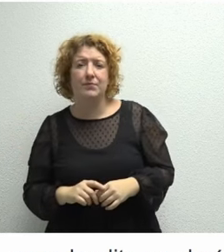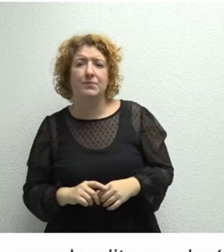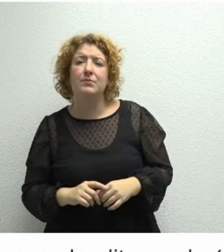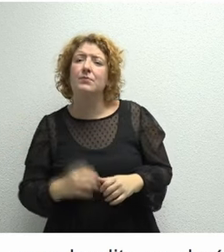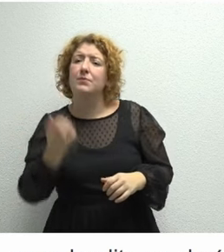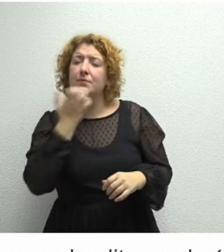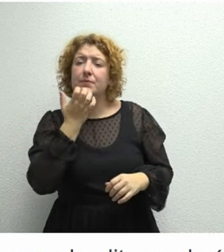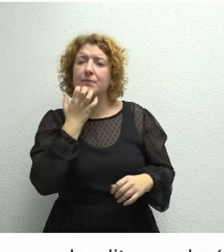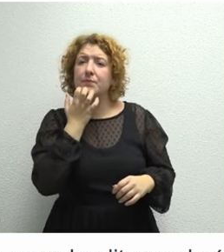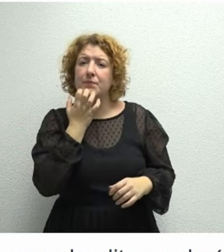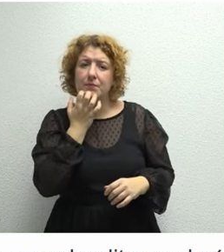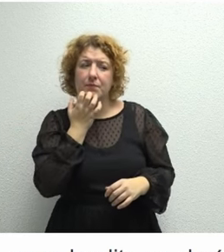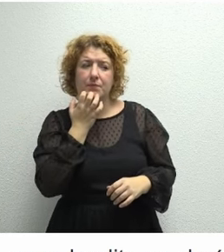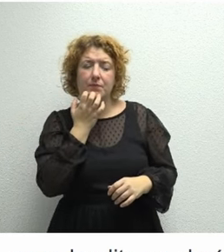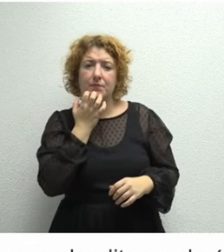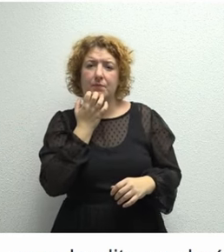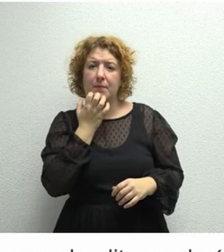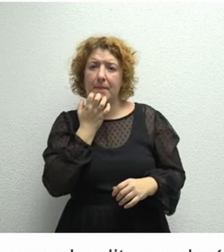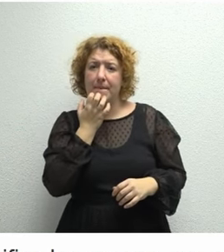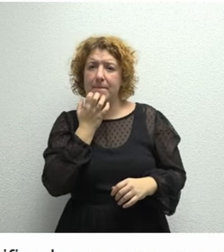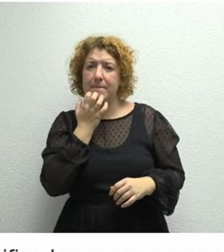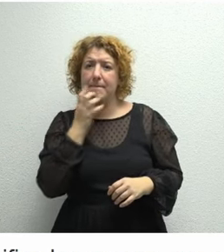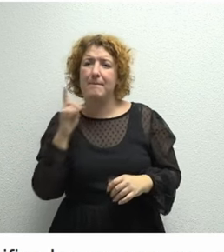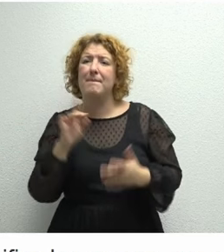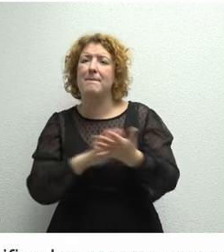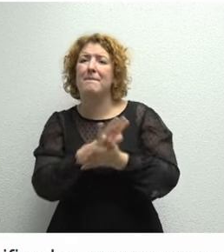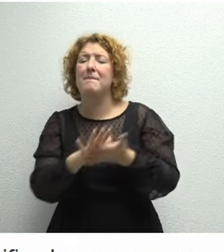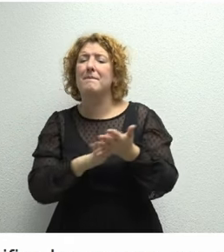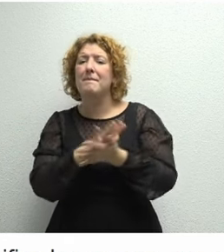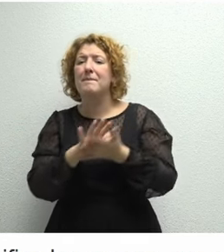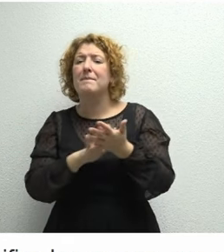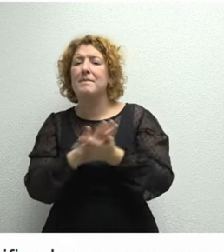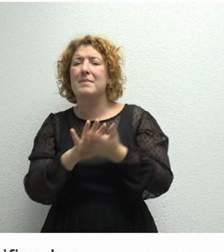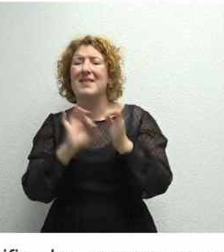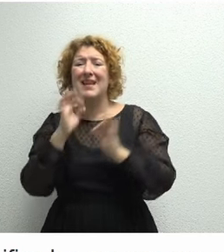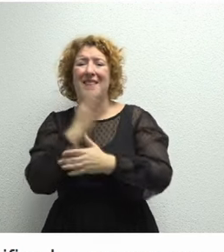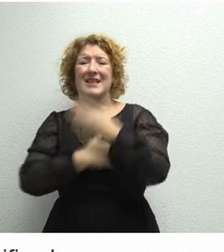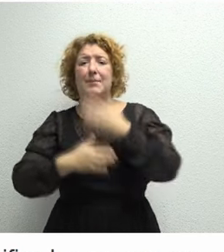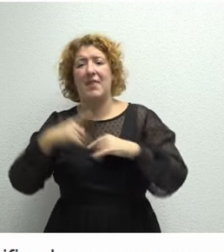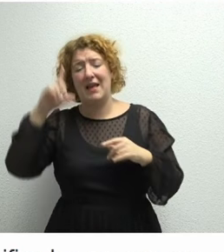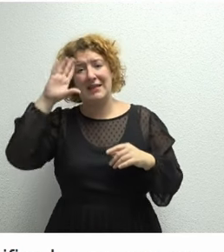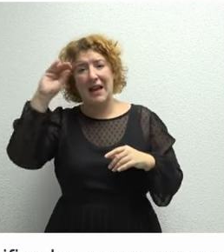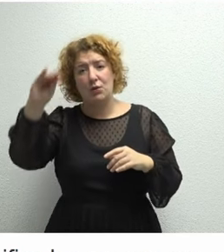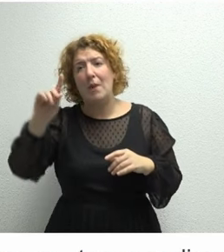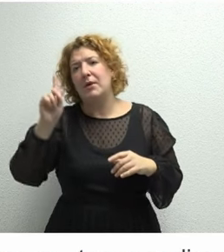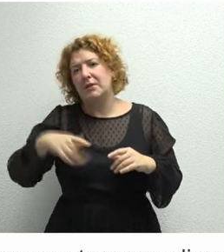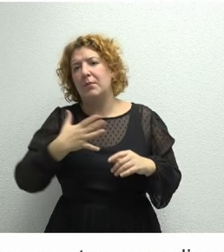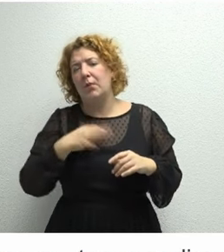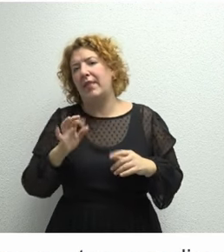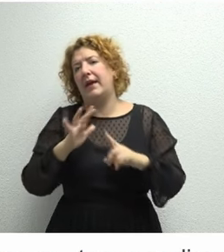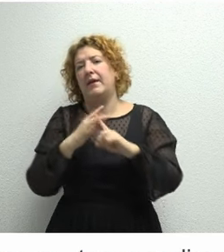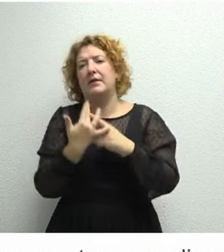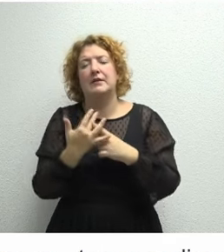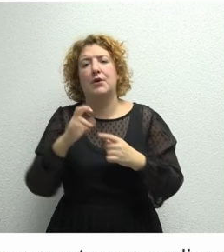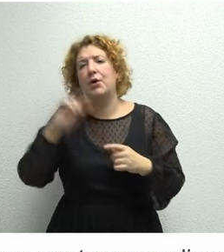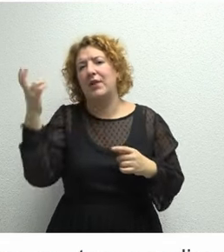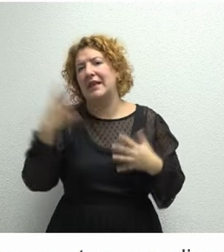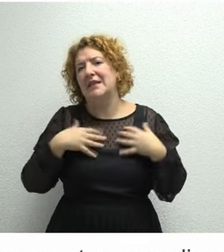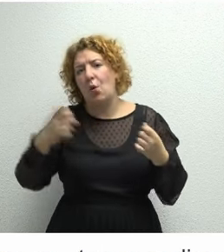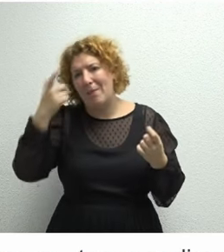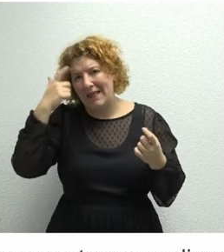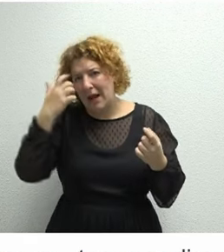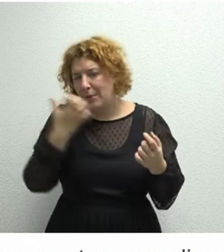esta en esta diapo que habla sobre todo de la parte de de discapacidad intelectual pero que también podemos tener casos de Salud